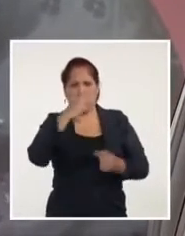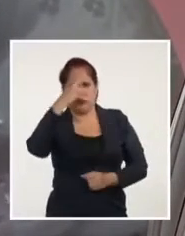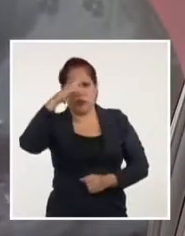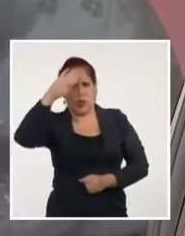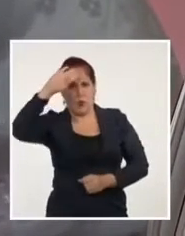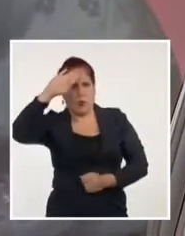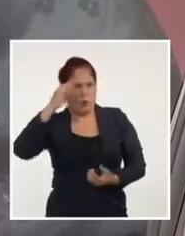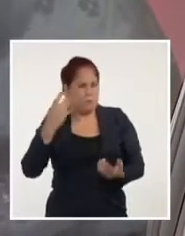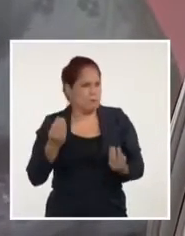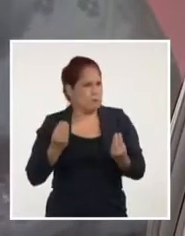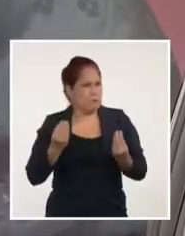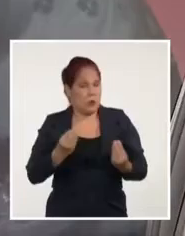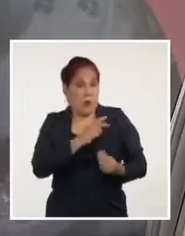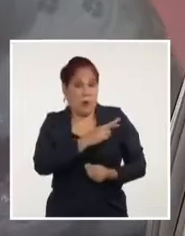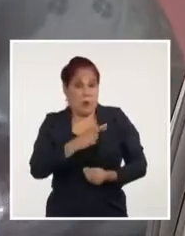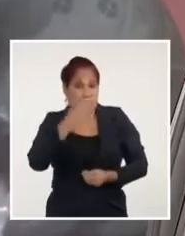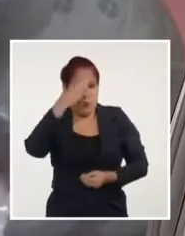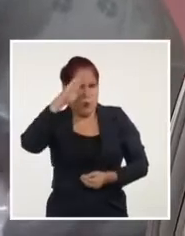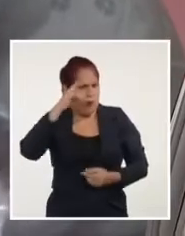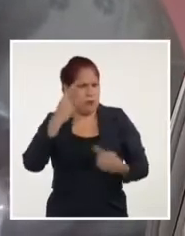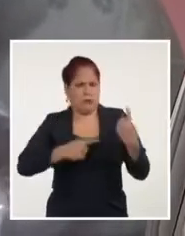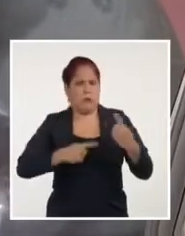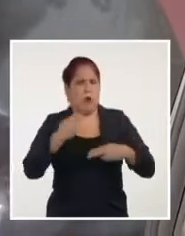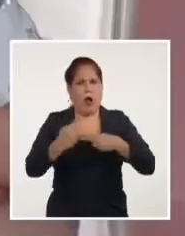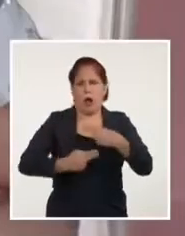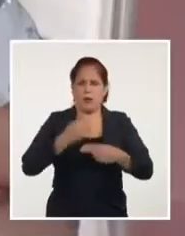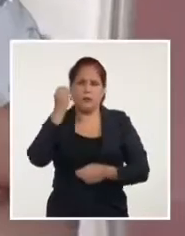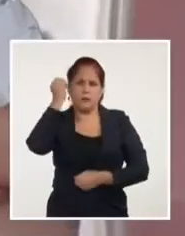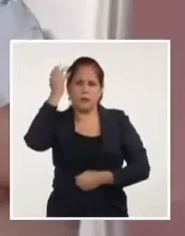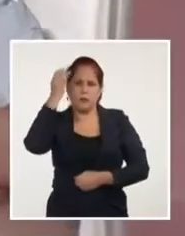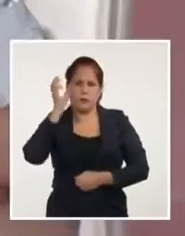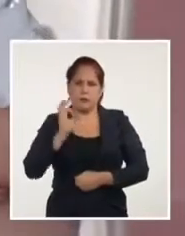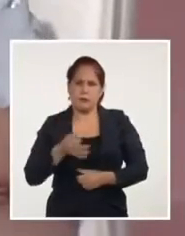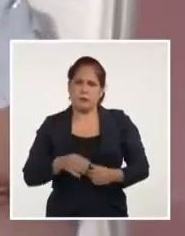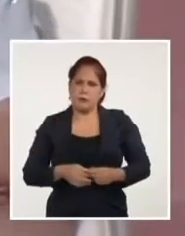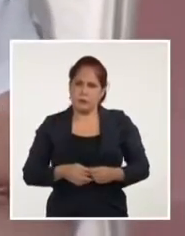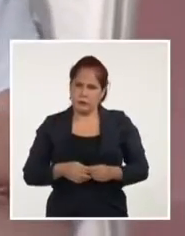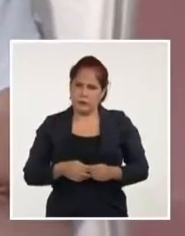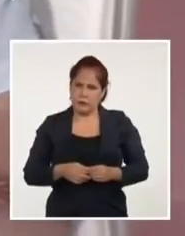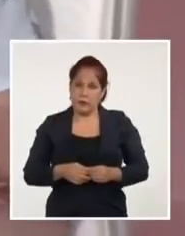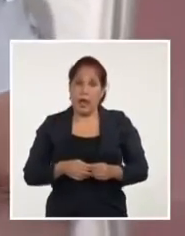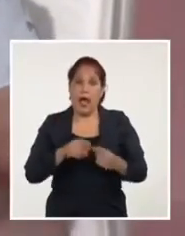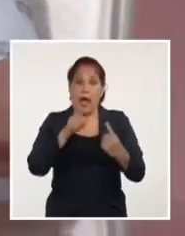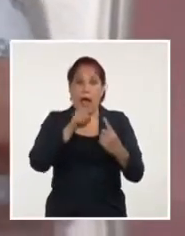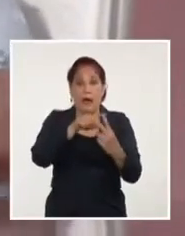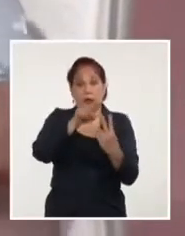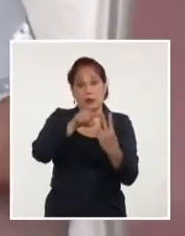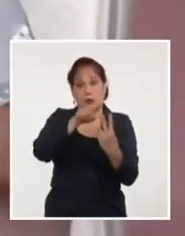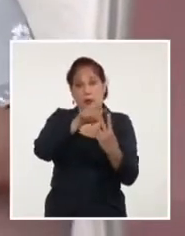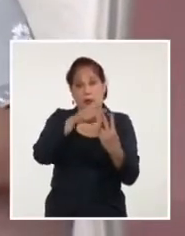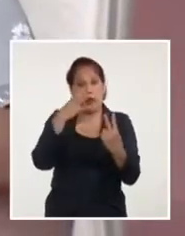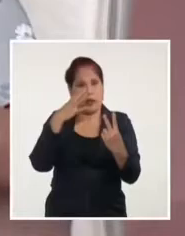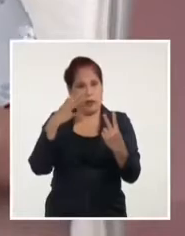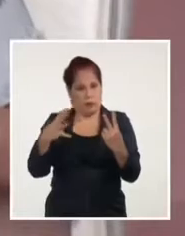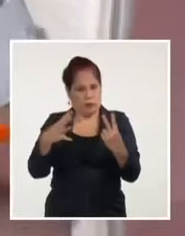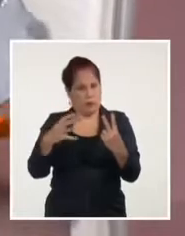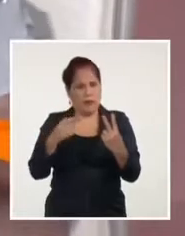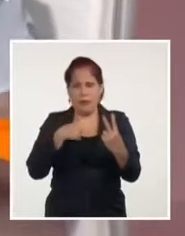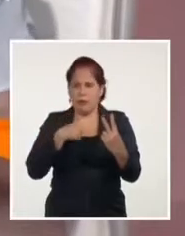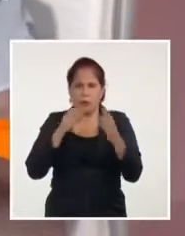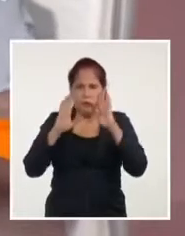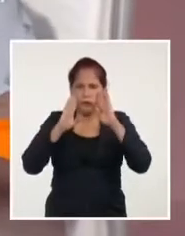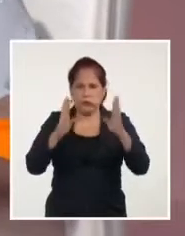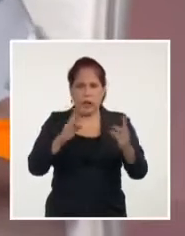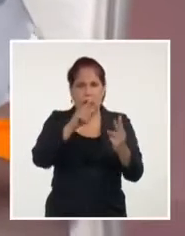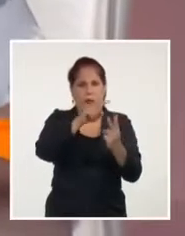¿Cómo enfrentar y cómo hacerlo de una manera creativa también? Mira, aquí hay dos cosas importantes. Bueno, puede haber muchas más, pero yo me dibujo